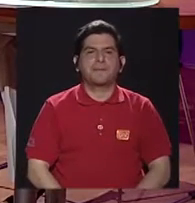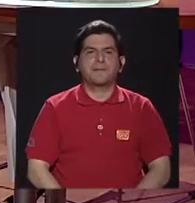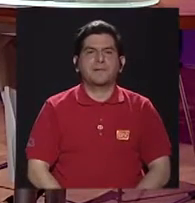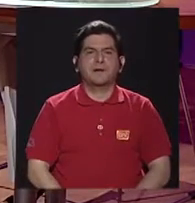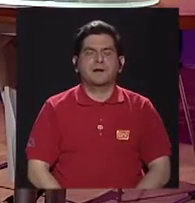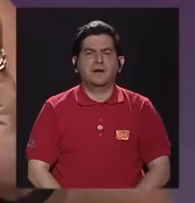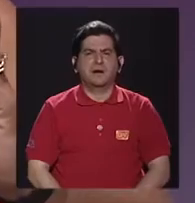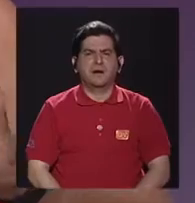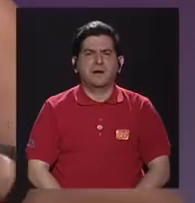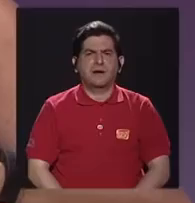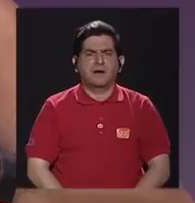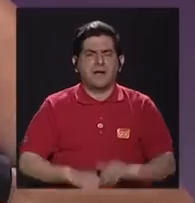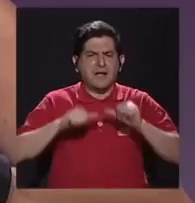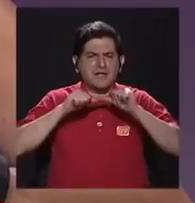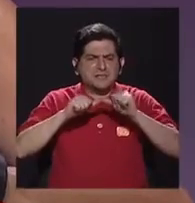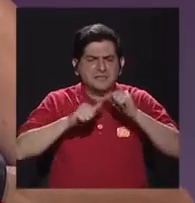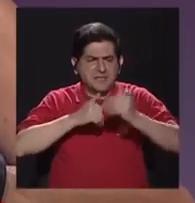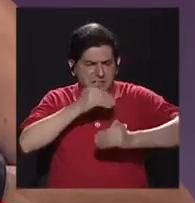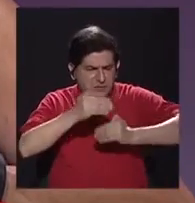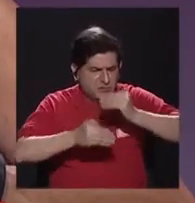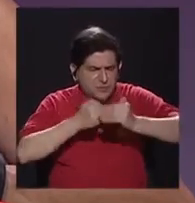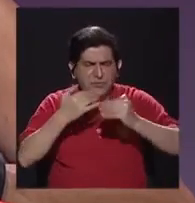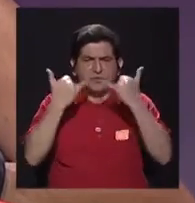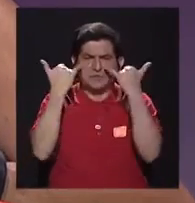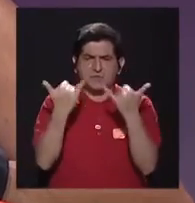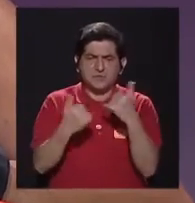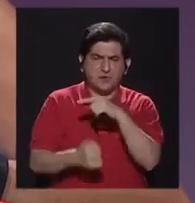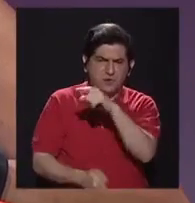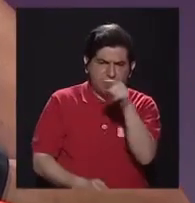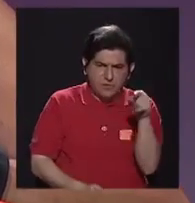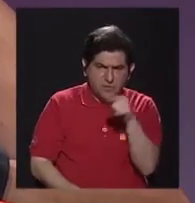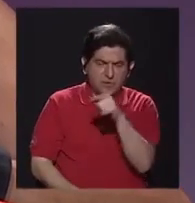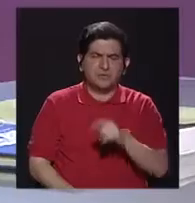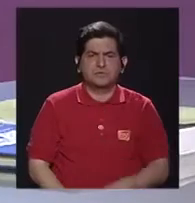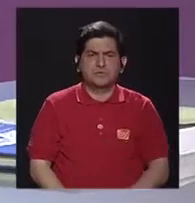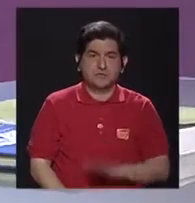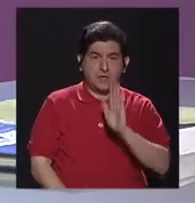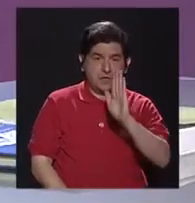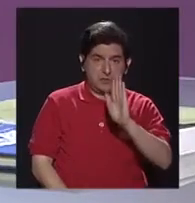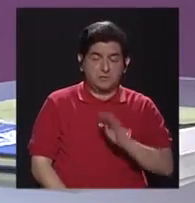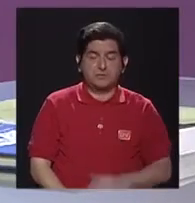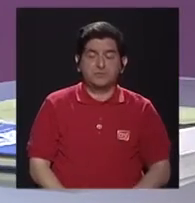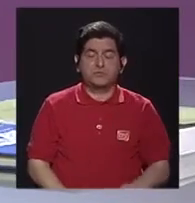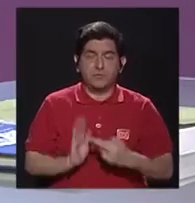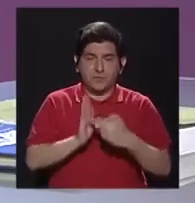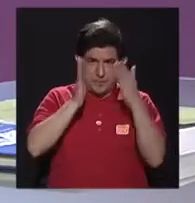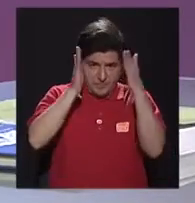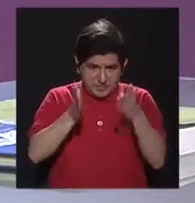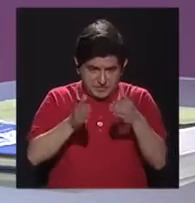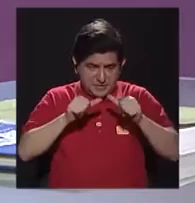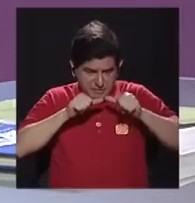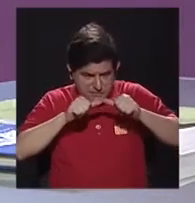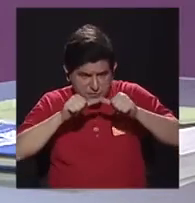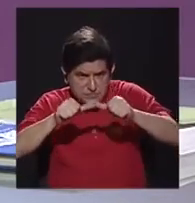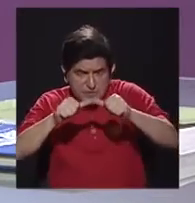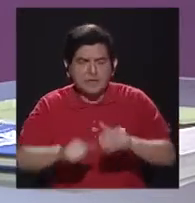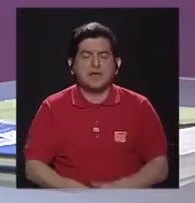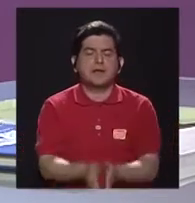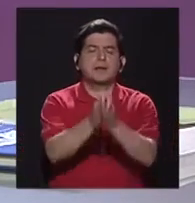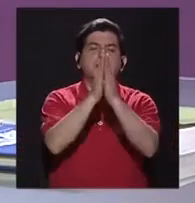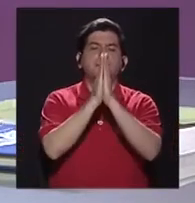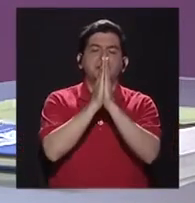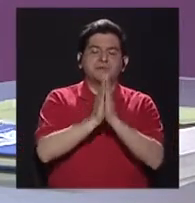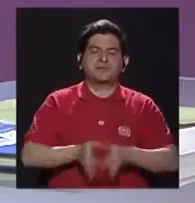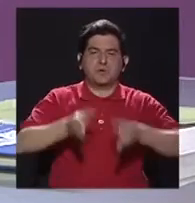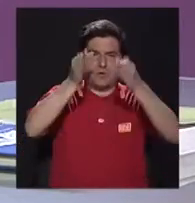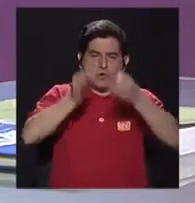siguiente paso que usted y sus representados emprenderán en la defensa de sus derechos humanos? Bueno, nosotros tenemos una solicitud ante la